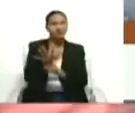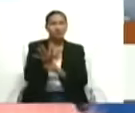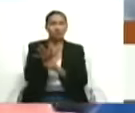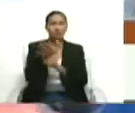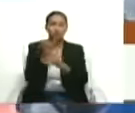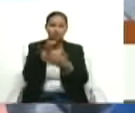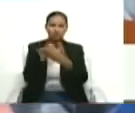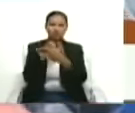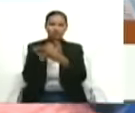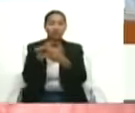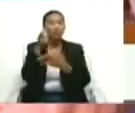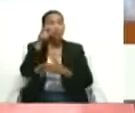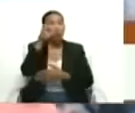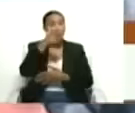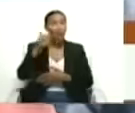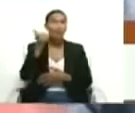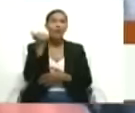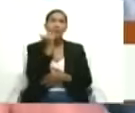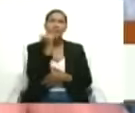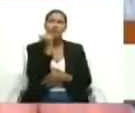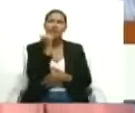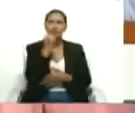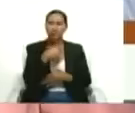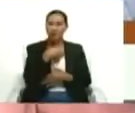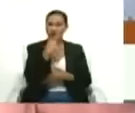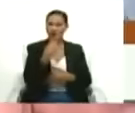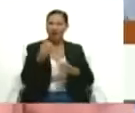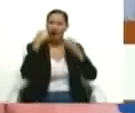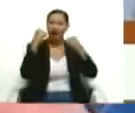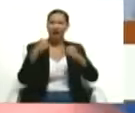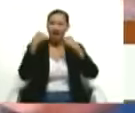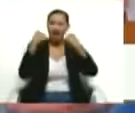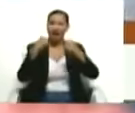Cuando los pueblos se han levantado a favor del pueblo palestino,